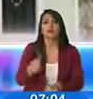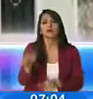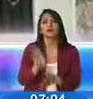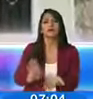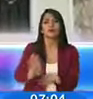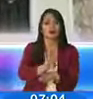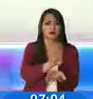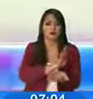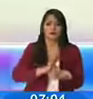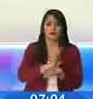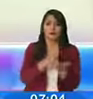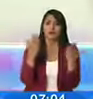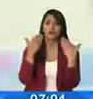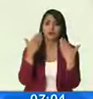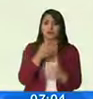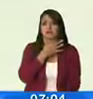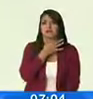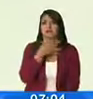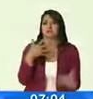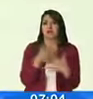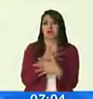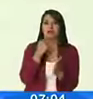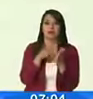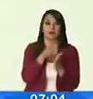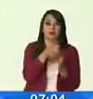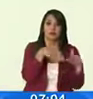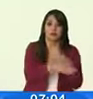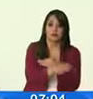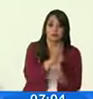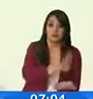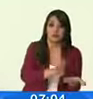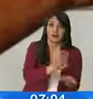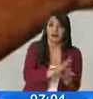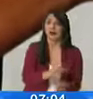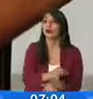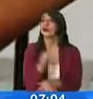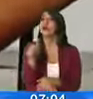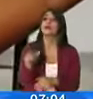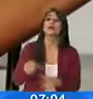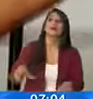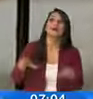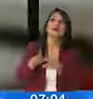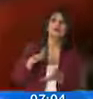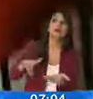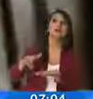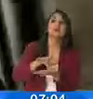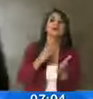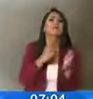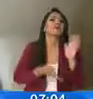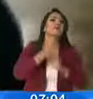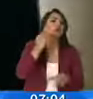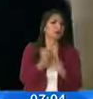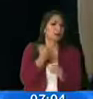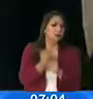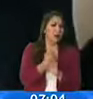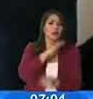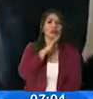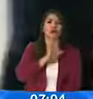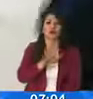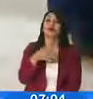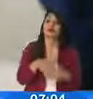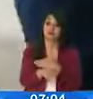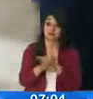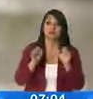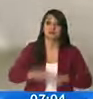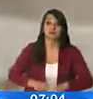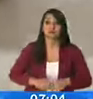urbe porteña temen que esas personas peligrosas ingresen cuando se van a sus trabajos o cuando están dormidos,